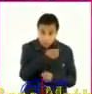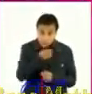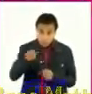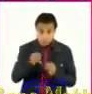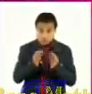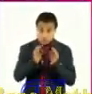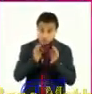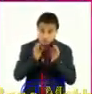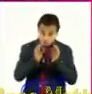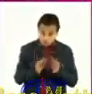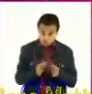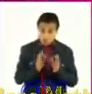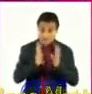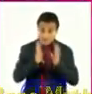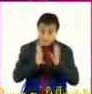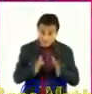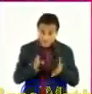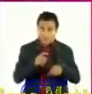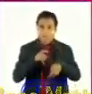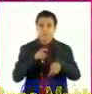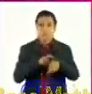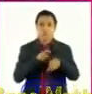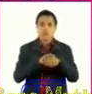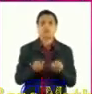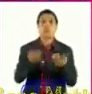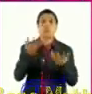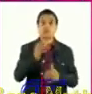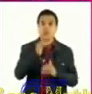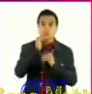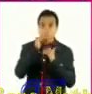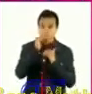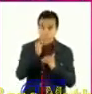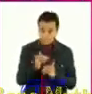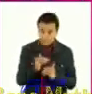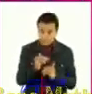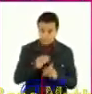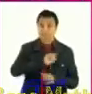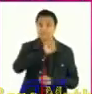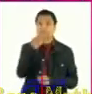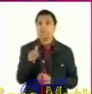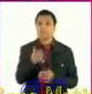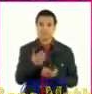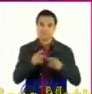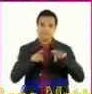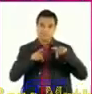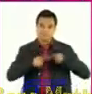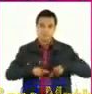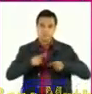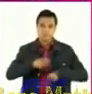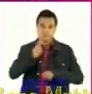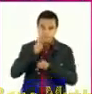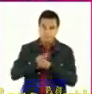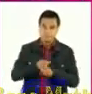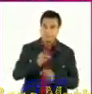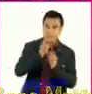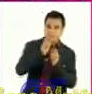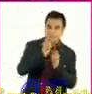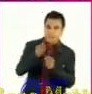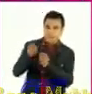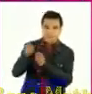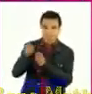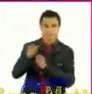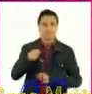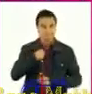manera lógica y considerando el tiempo que nos llevará a realizarlas, el siguiente paso es delegar funciones. Esto es determinar quién